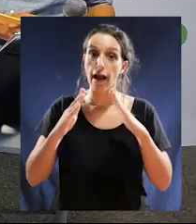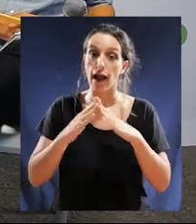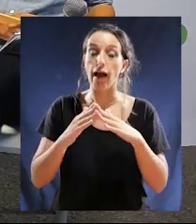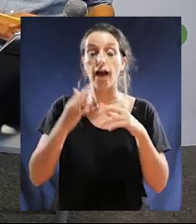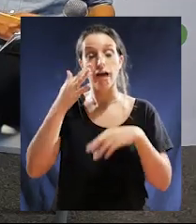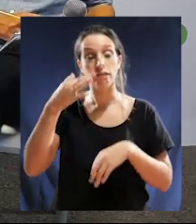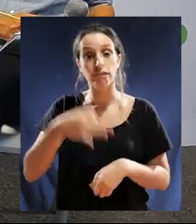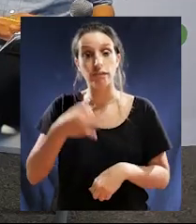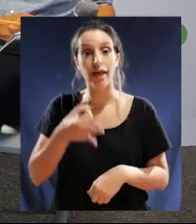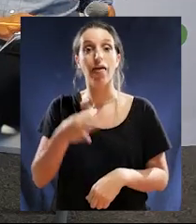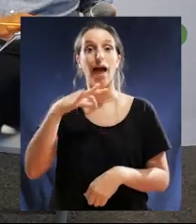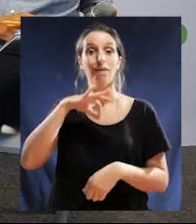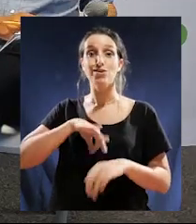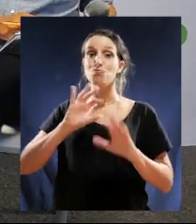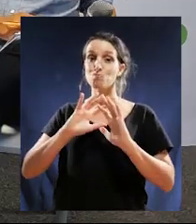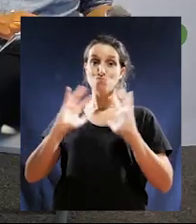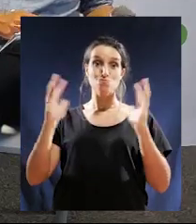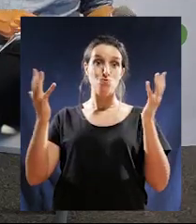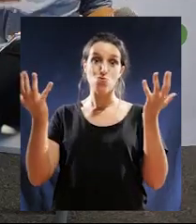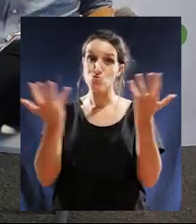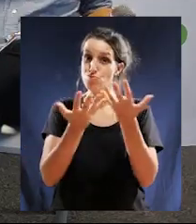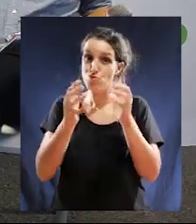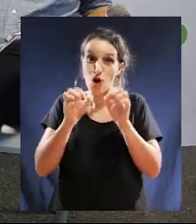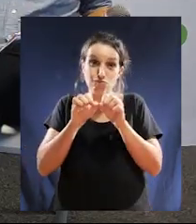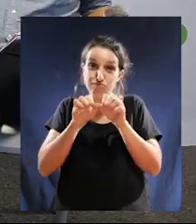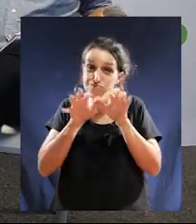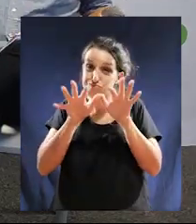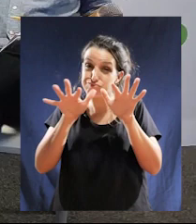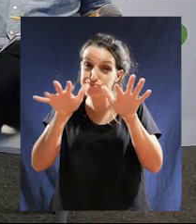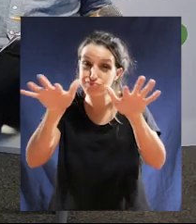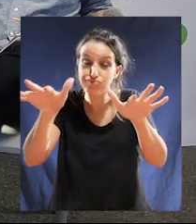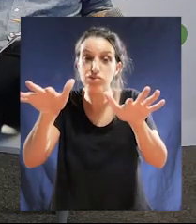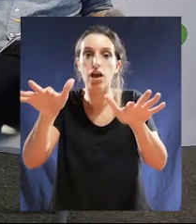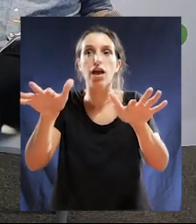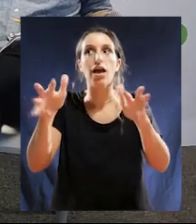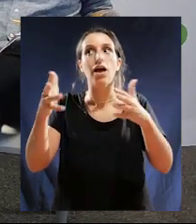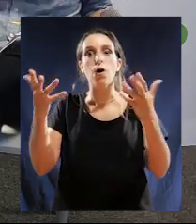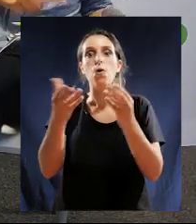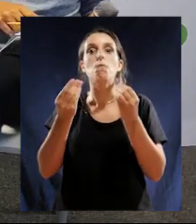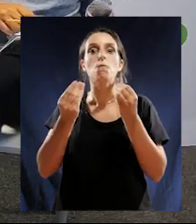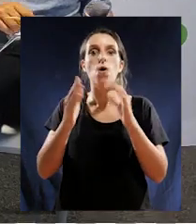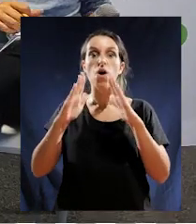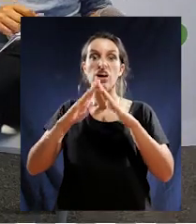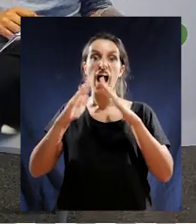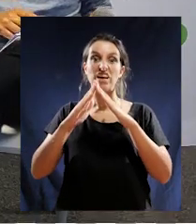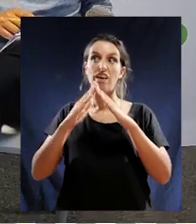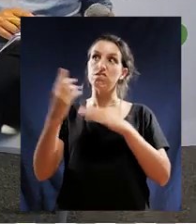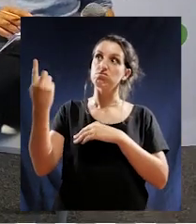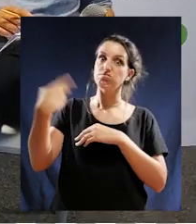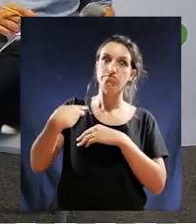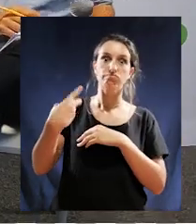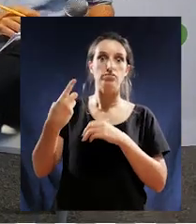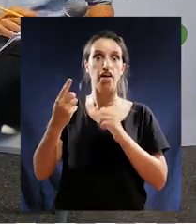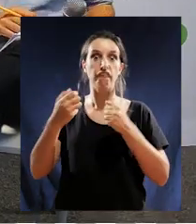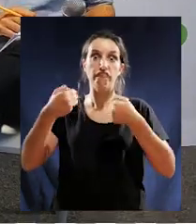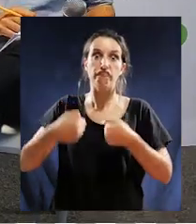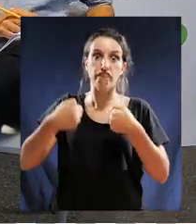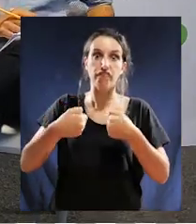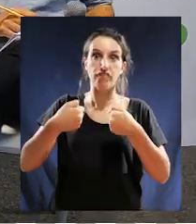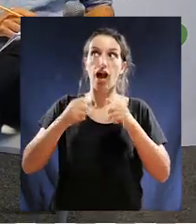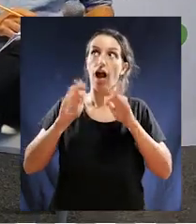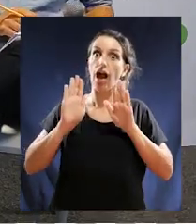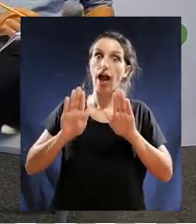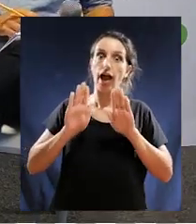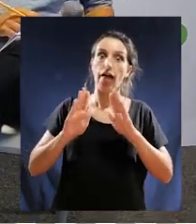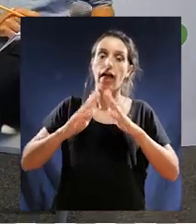esta pandemia a nivel mundial ha instalado este bueno este mandato de alguna manera lo digo